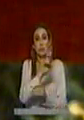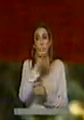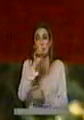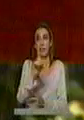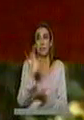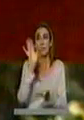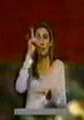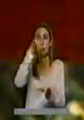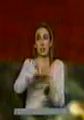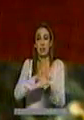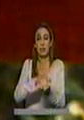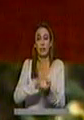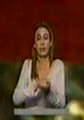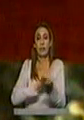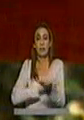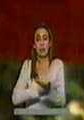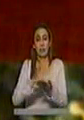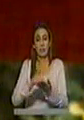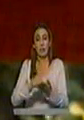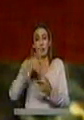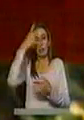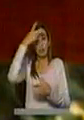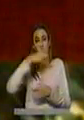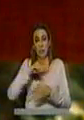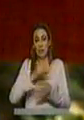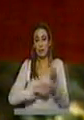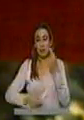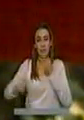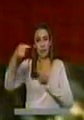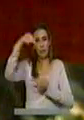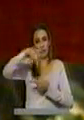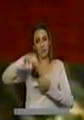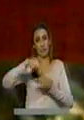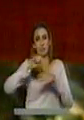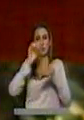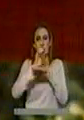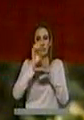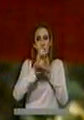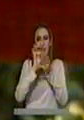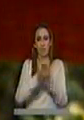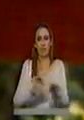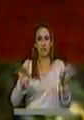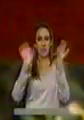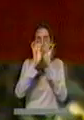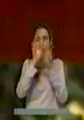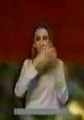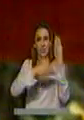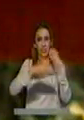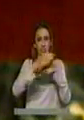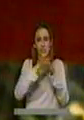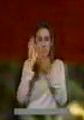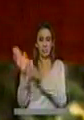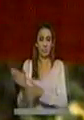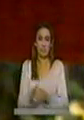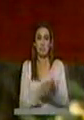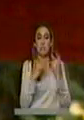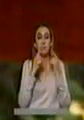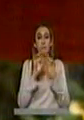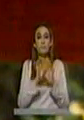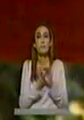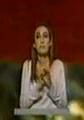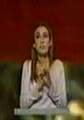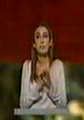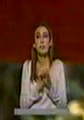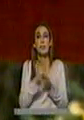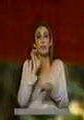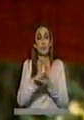a la semana desde México, que también es un mercado muy interesante, el de Norteamérica. Y sobre todo que